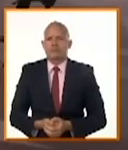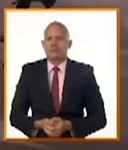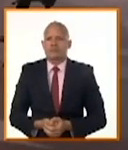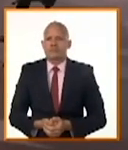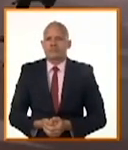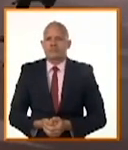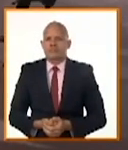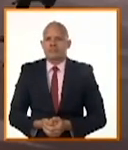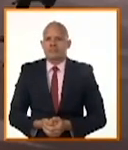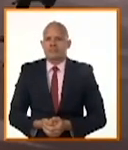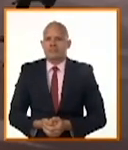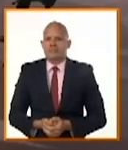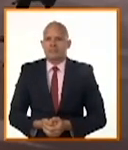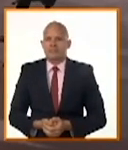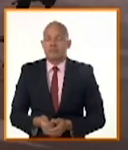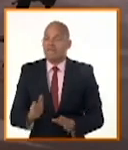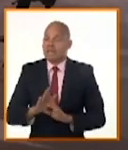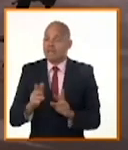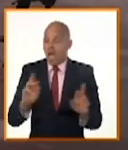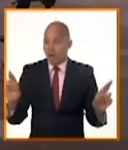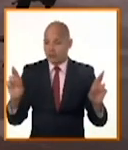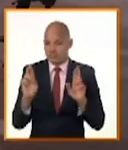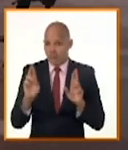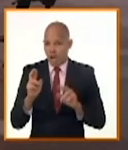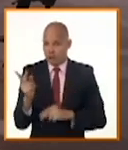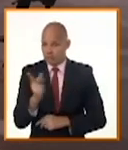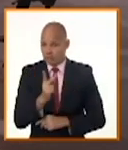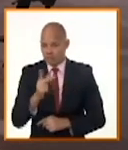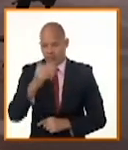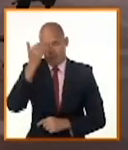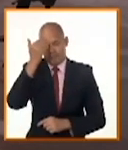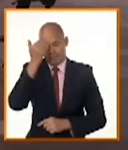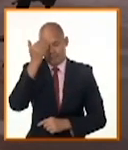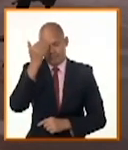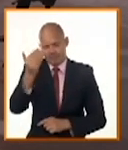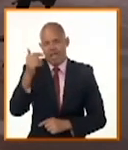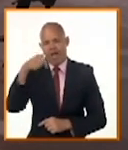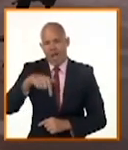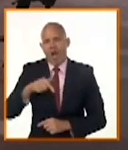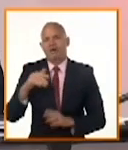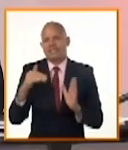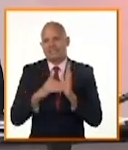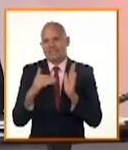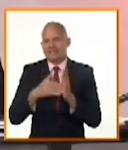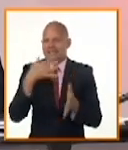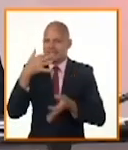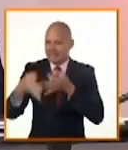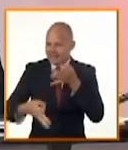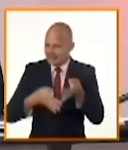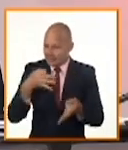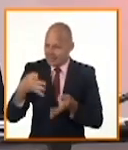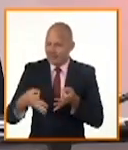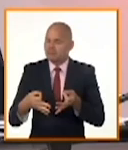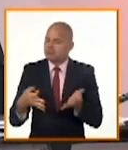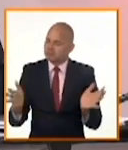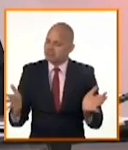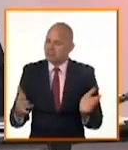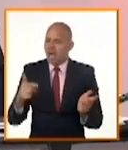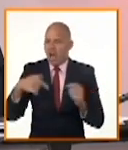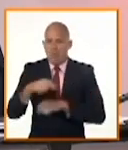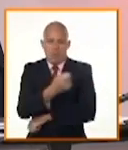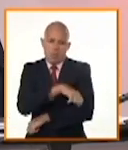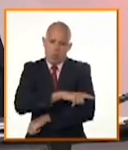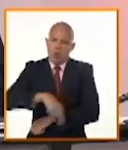ministro presidente gracias a Quiñones también por habernos acompañado esta tarde creo que son elementos para el análisis para el